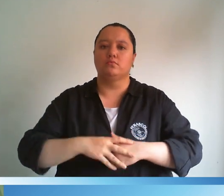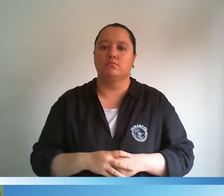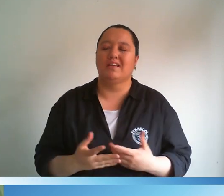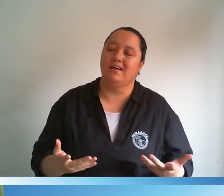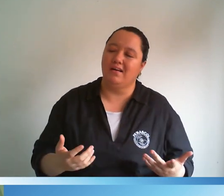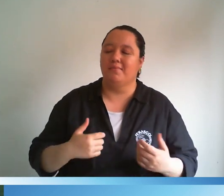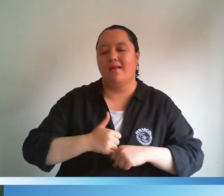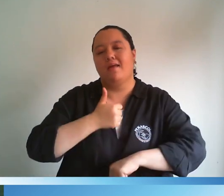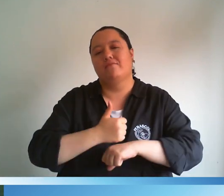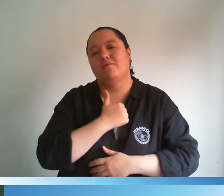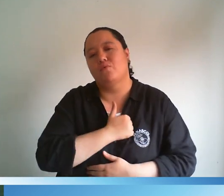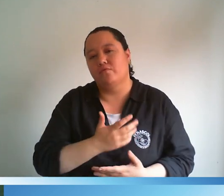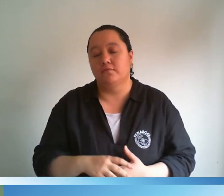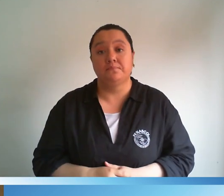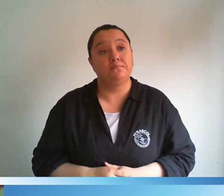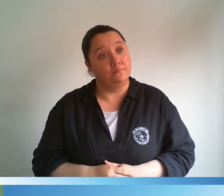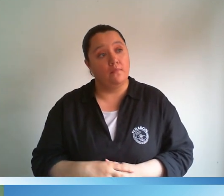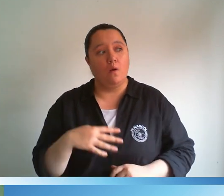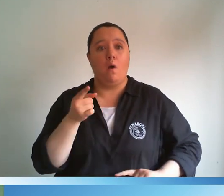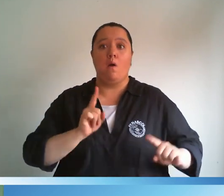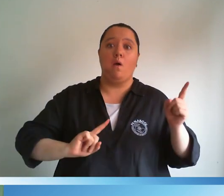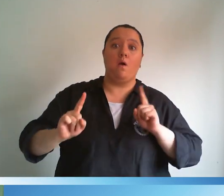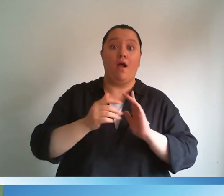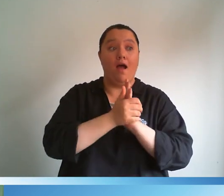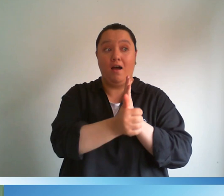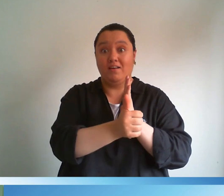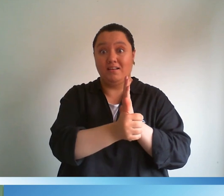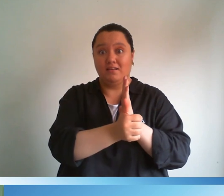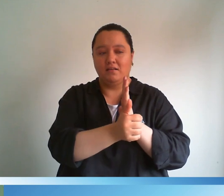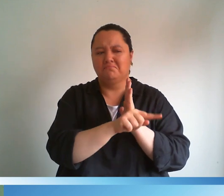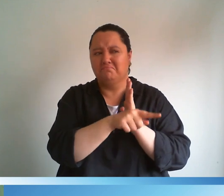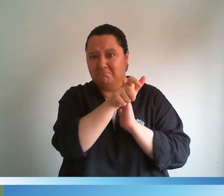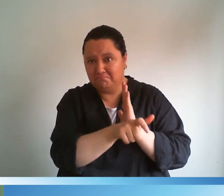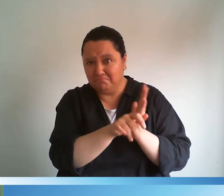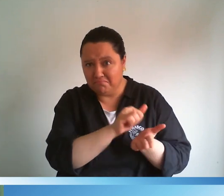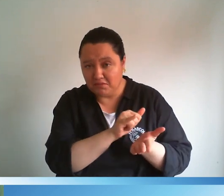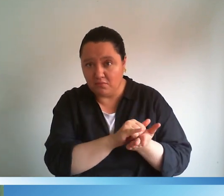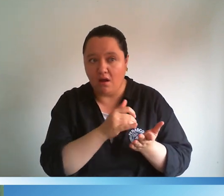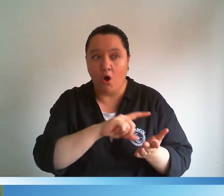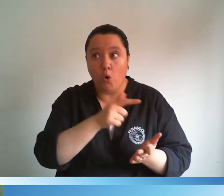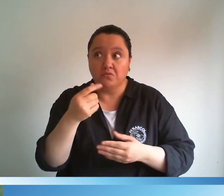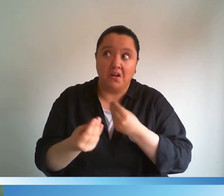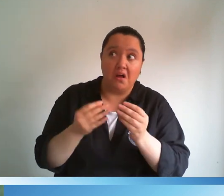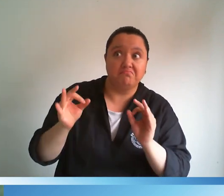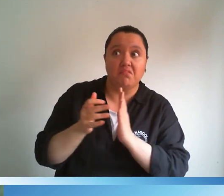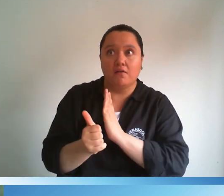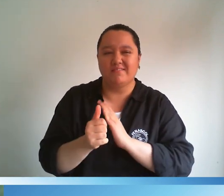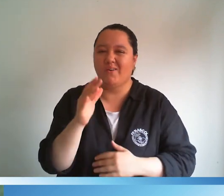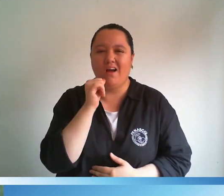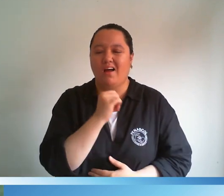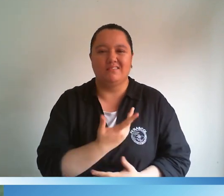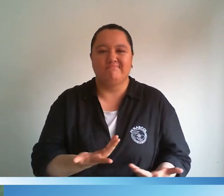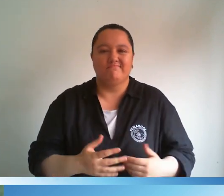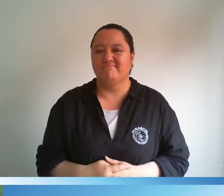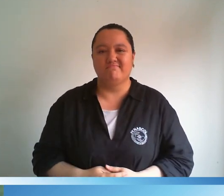Puntualidad. Pero jefe, por favor. Y el que es bueno poniendo excusas, rara vez, es bueno haciendo otras